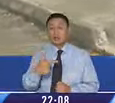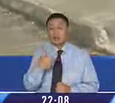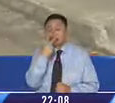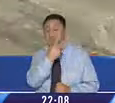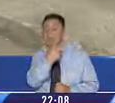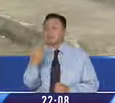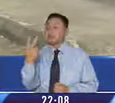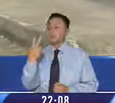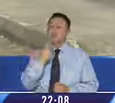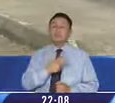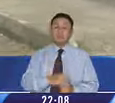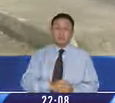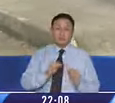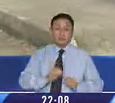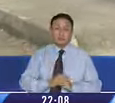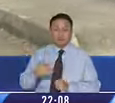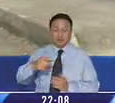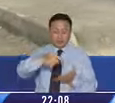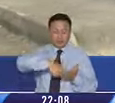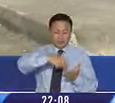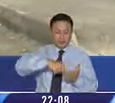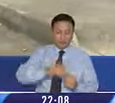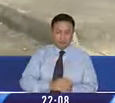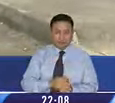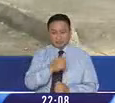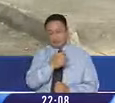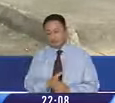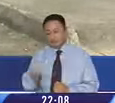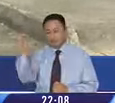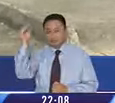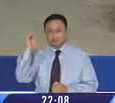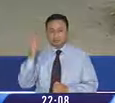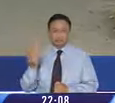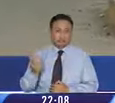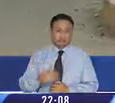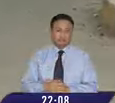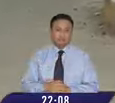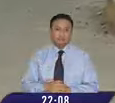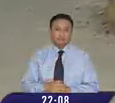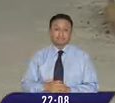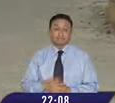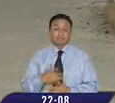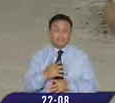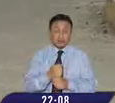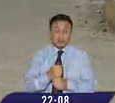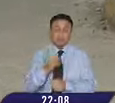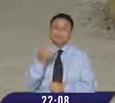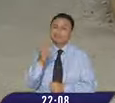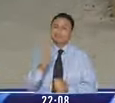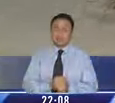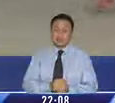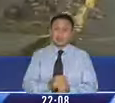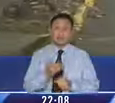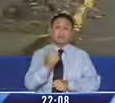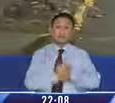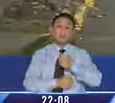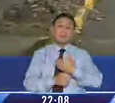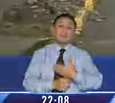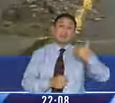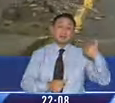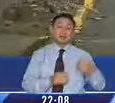paseo, porque vienen a firmar la hoja y se da la vuelta y regresan enseguida. Se sienten desprotegidos y es que hace algún tiempo la unidad